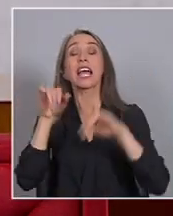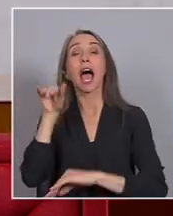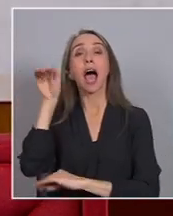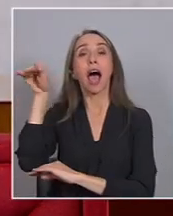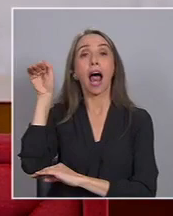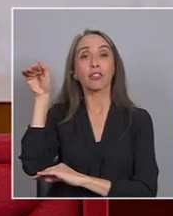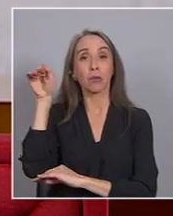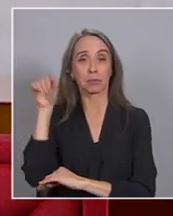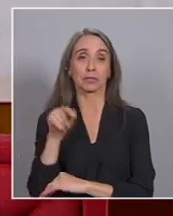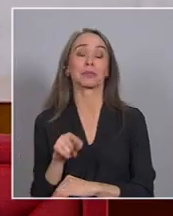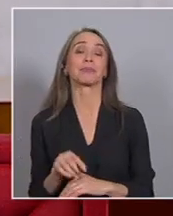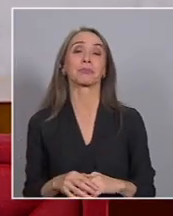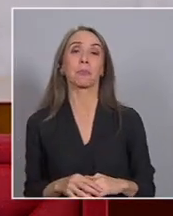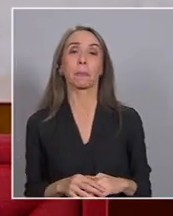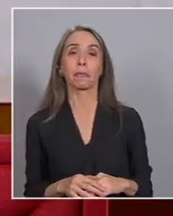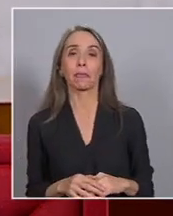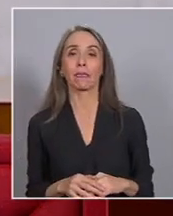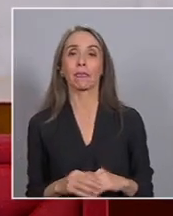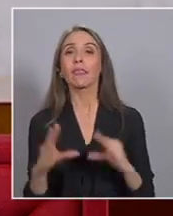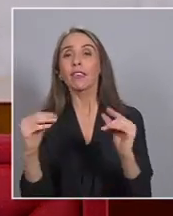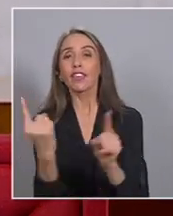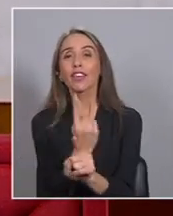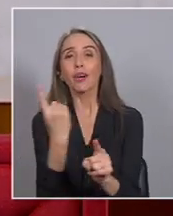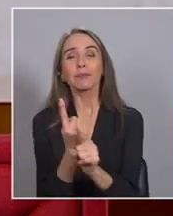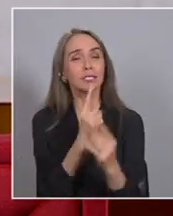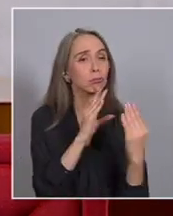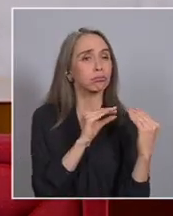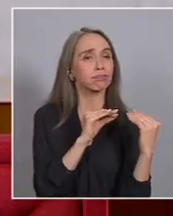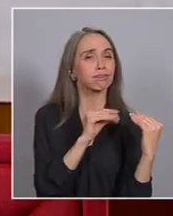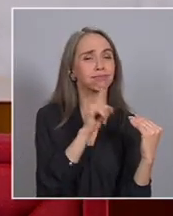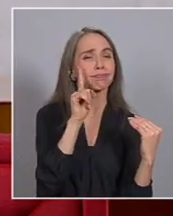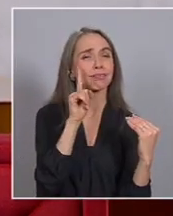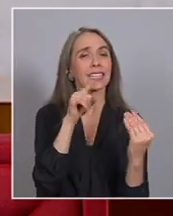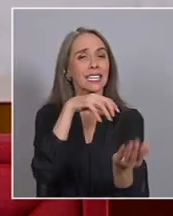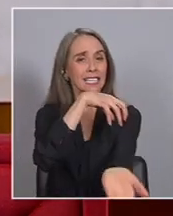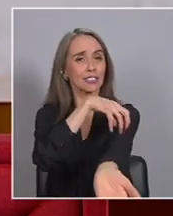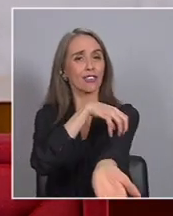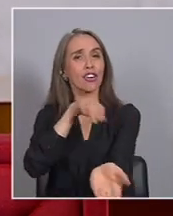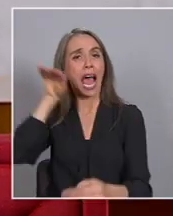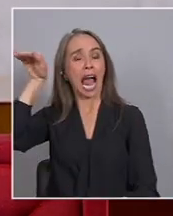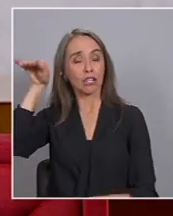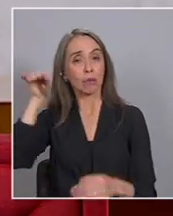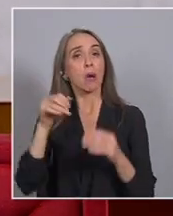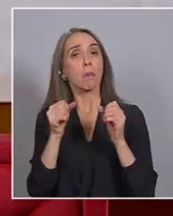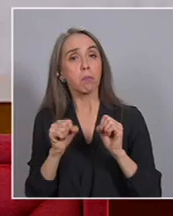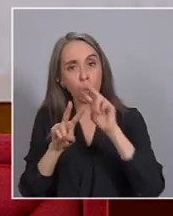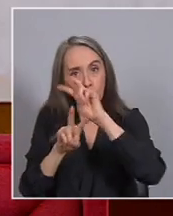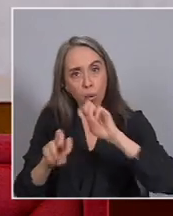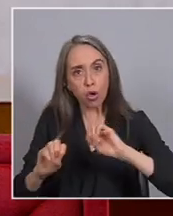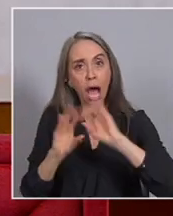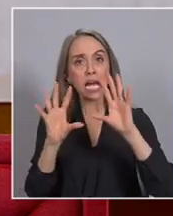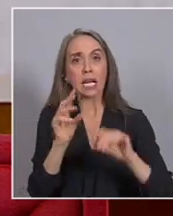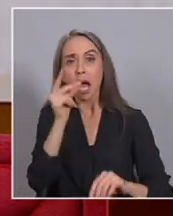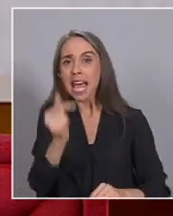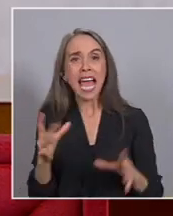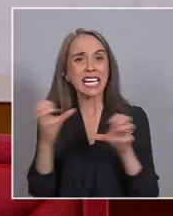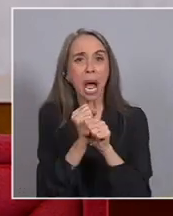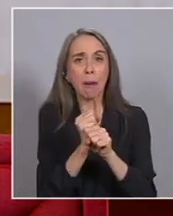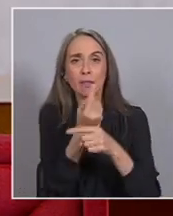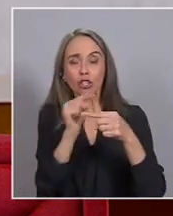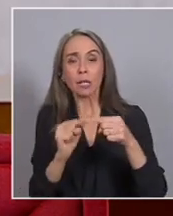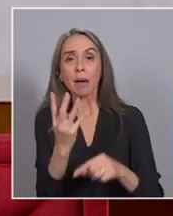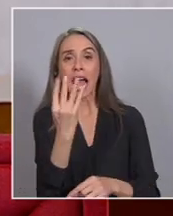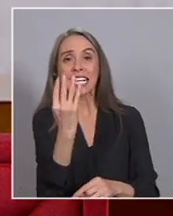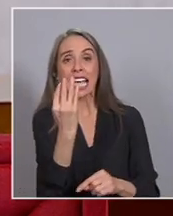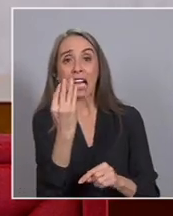Y una de las cosas que conversábamos allá es que se pudo esclarecer en pocas semanas